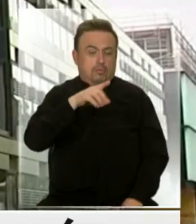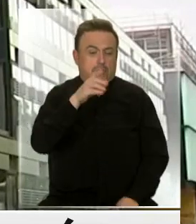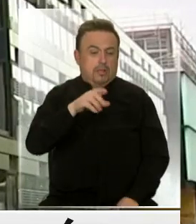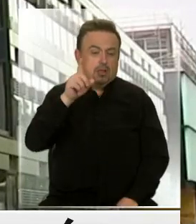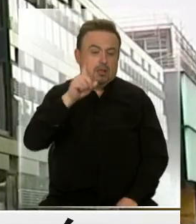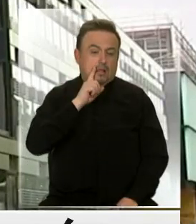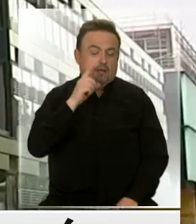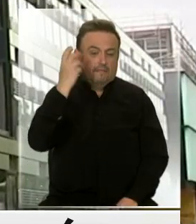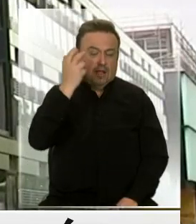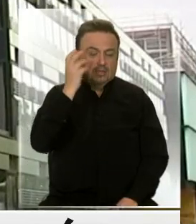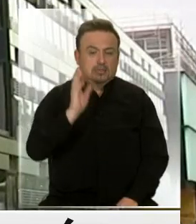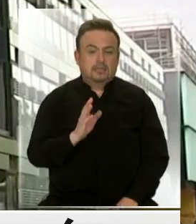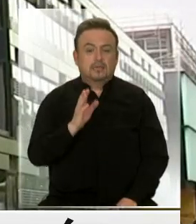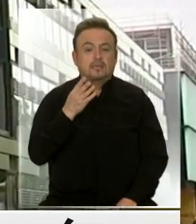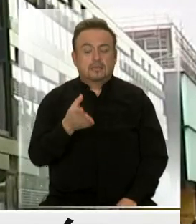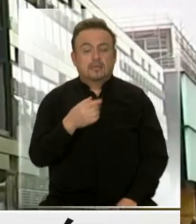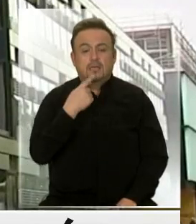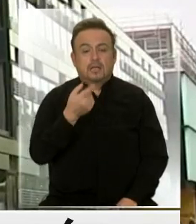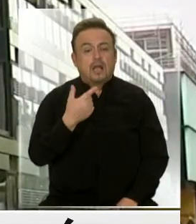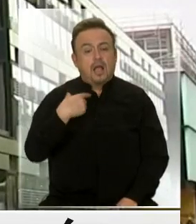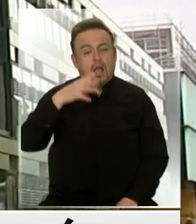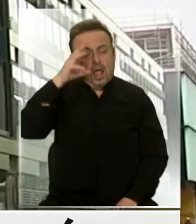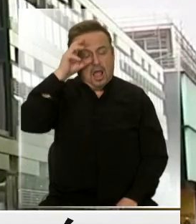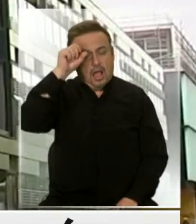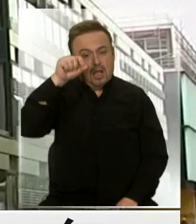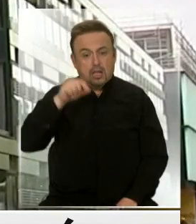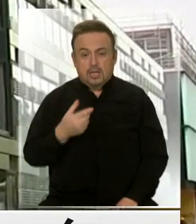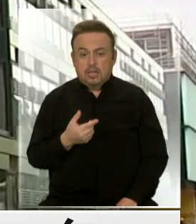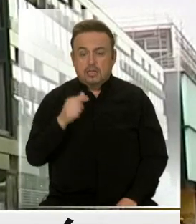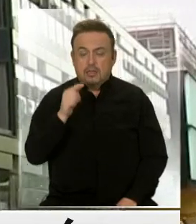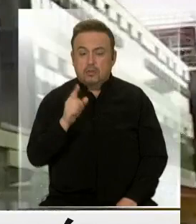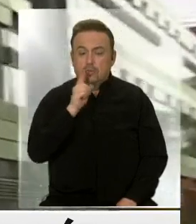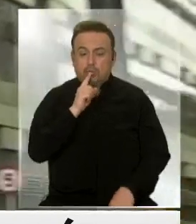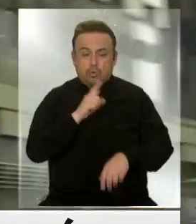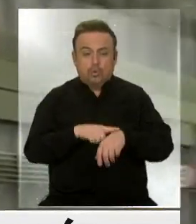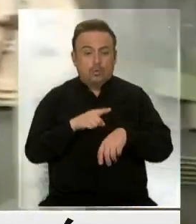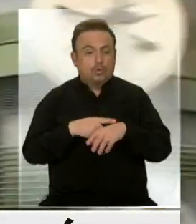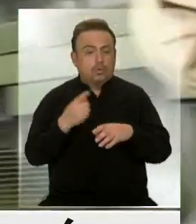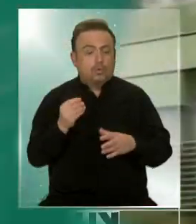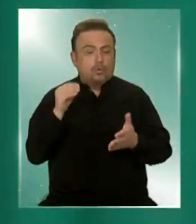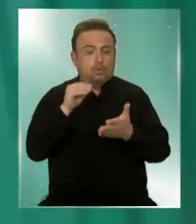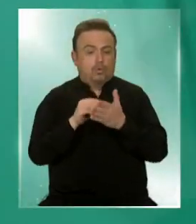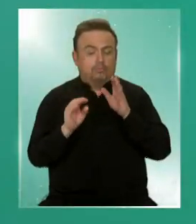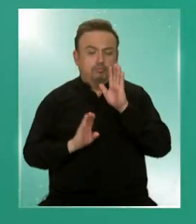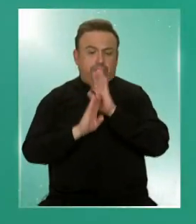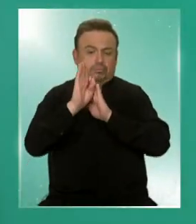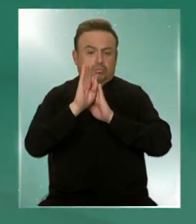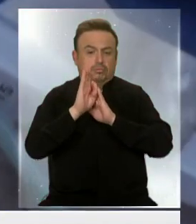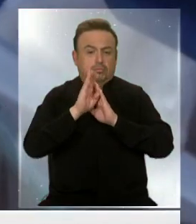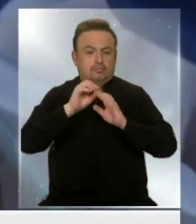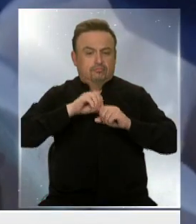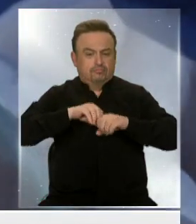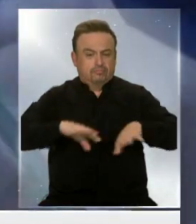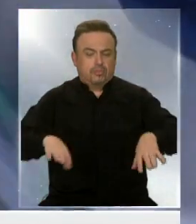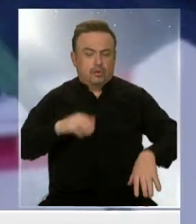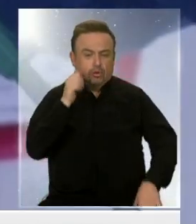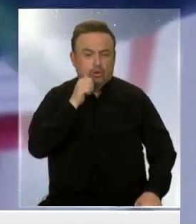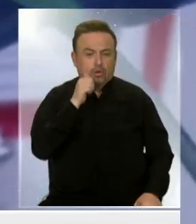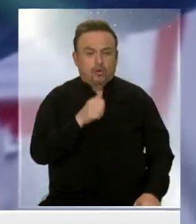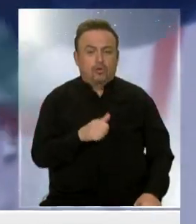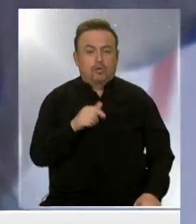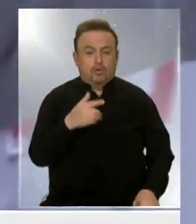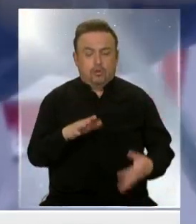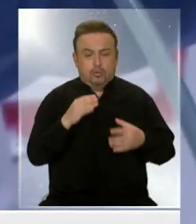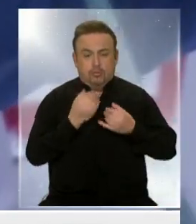población que tienen. Bueno, hablando de Argentina, la verdad es que en las últimas horas registró un nuevo récord de contagios diarios.